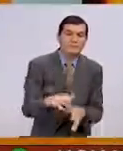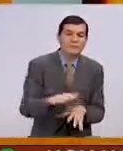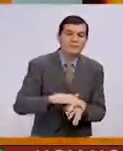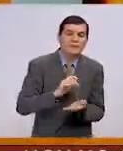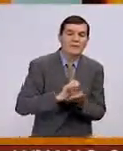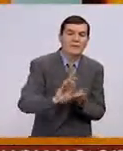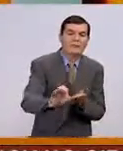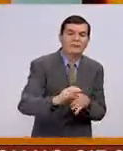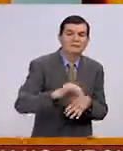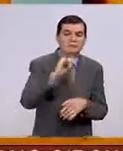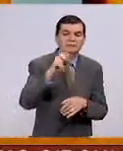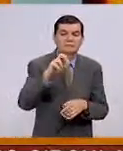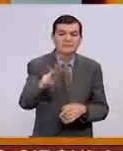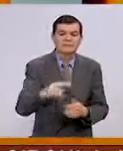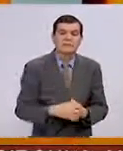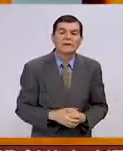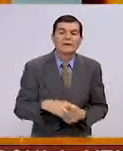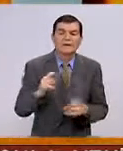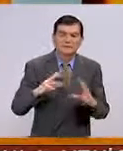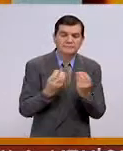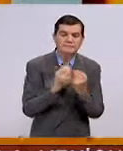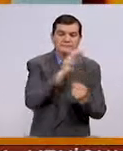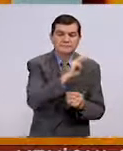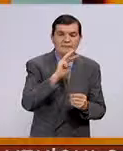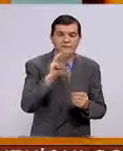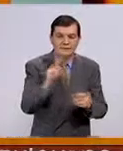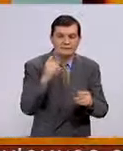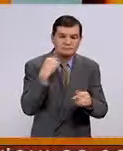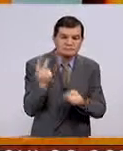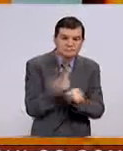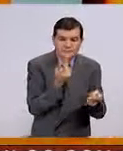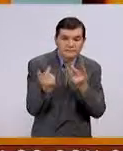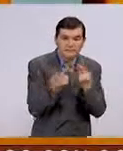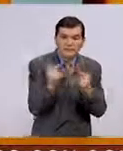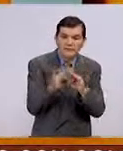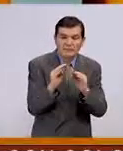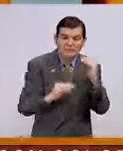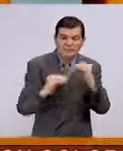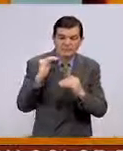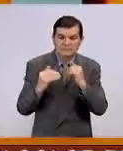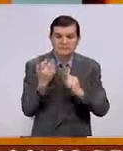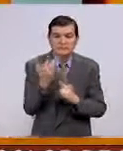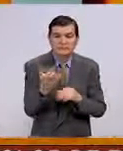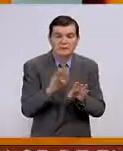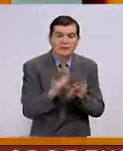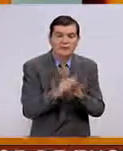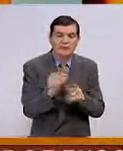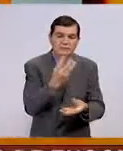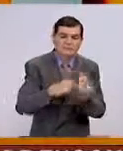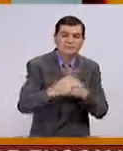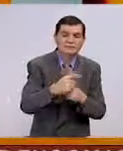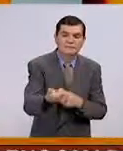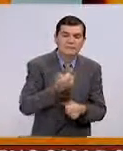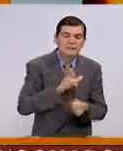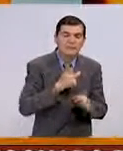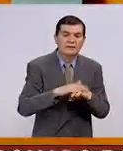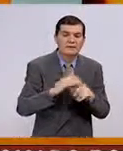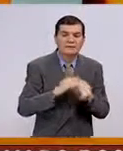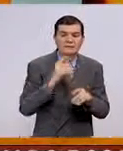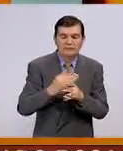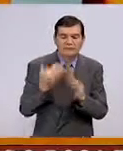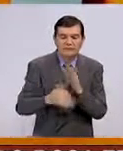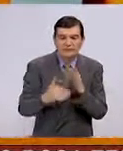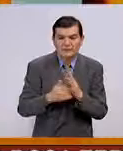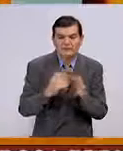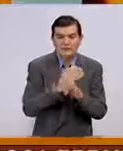del iese en el portal del sat se puede consultar el estatus de la solicitud de devolución las posibles inconsistencias